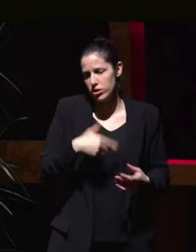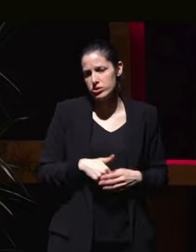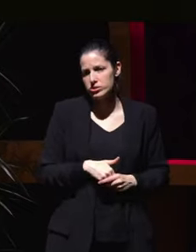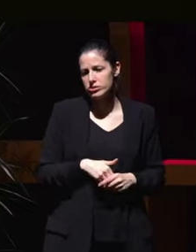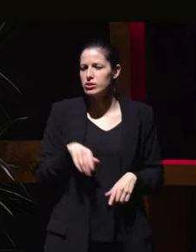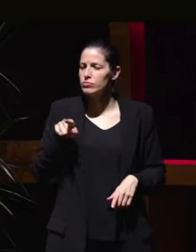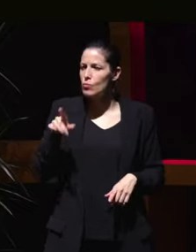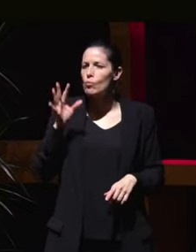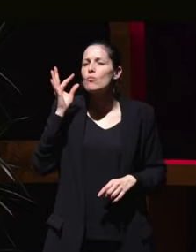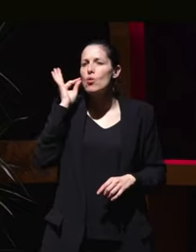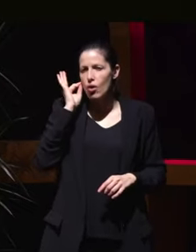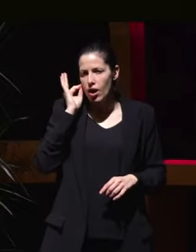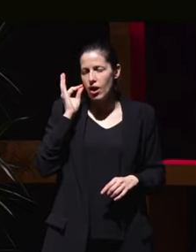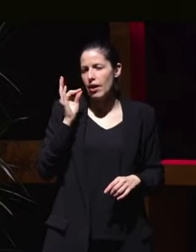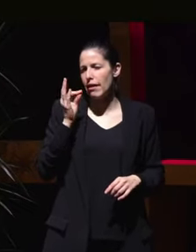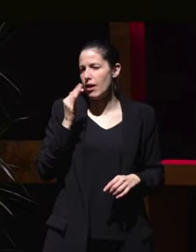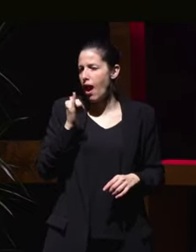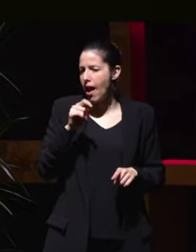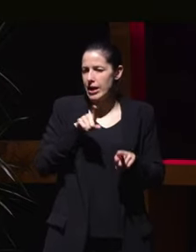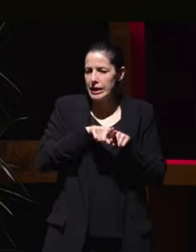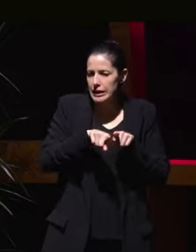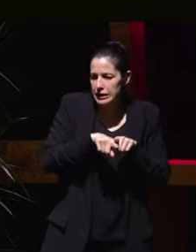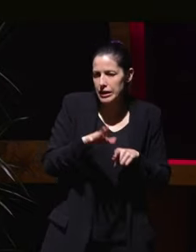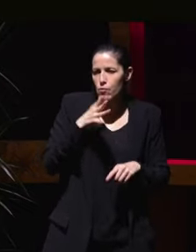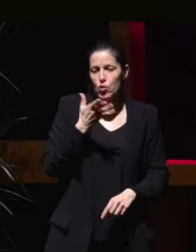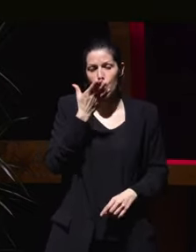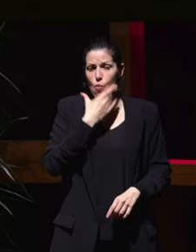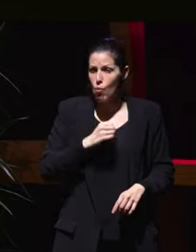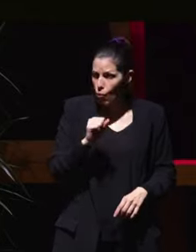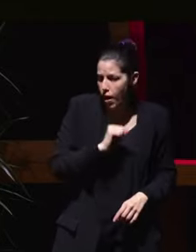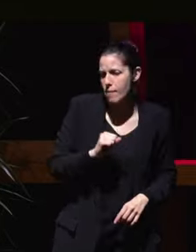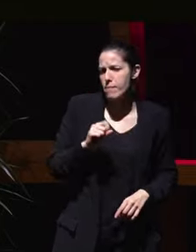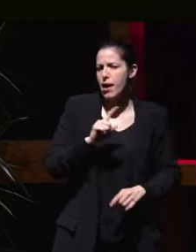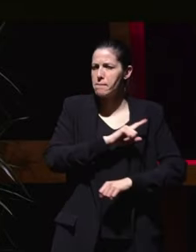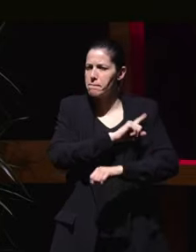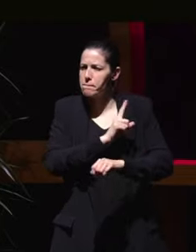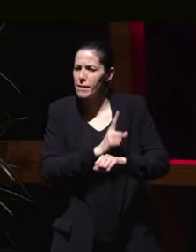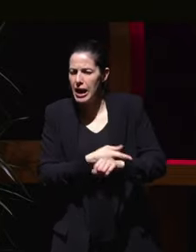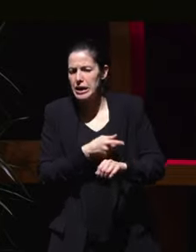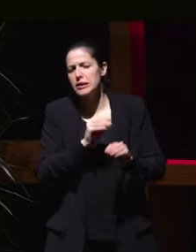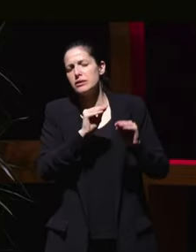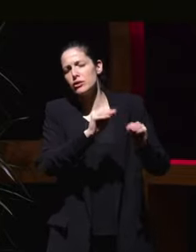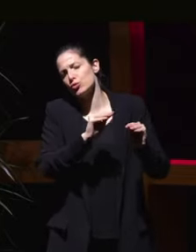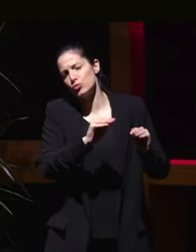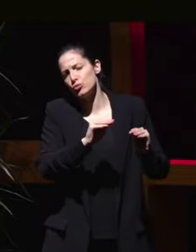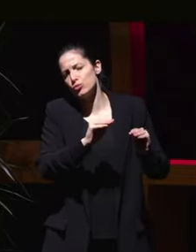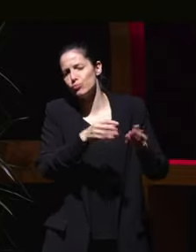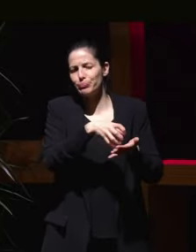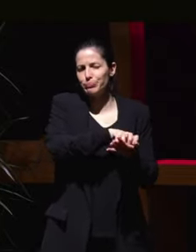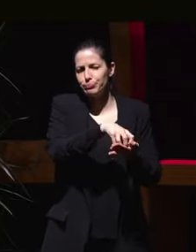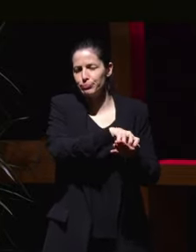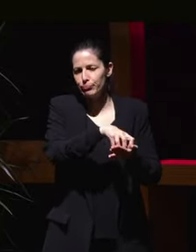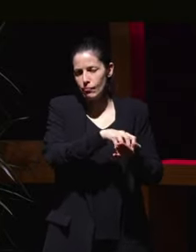que foi unha muller moi criticada por ser guapa, cuestionada a súa valía en todos os pés de campos que facía no